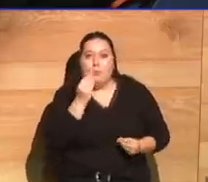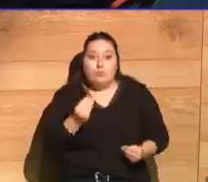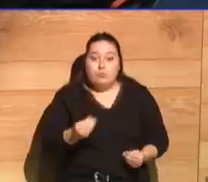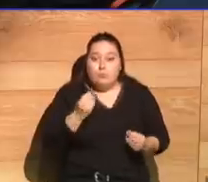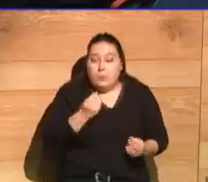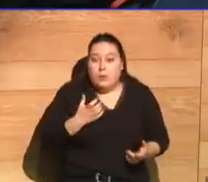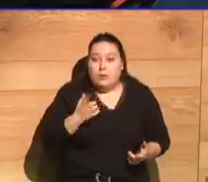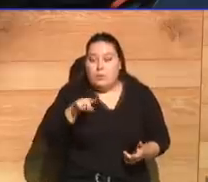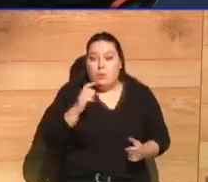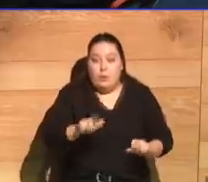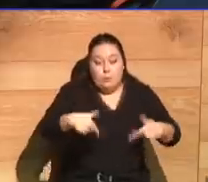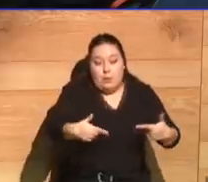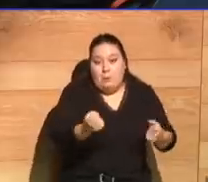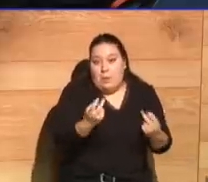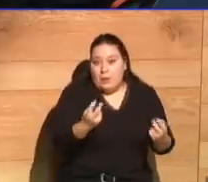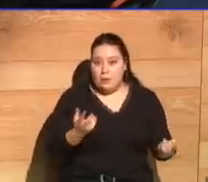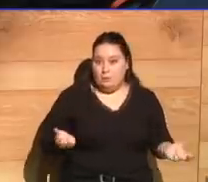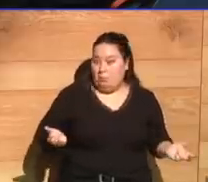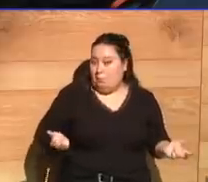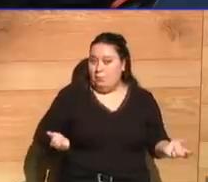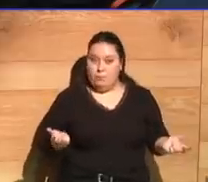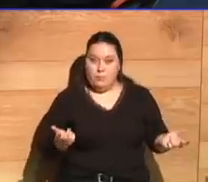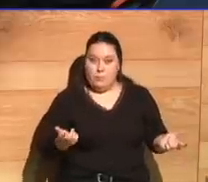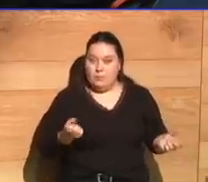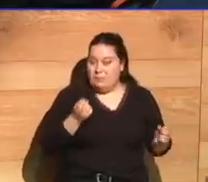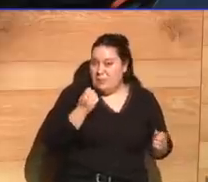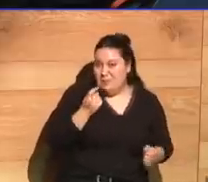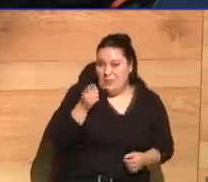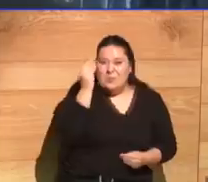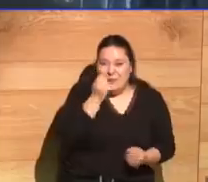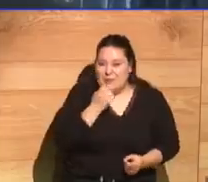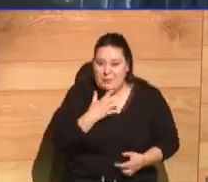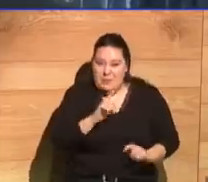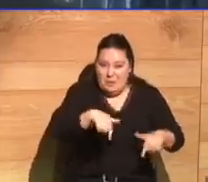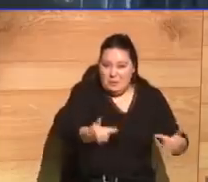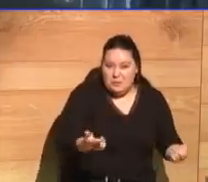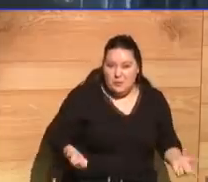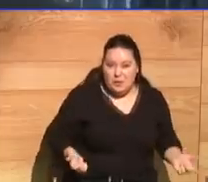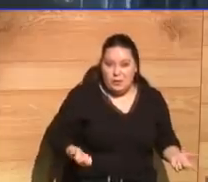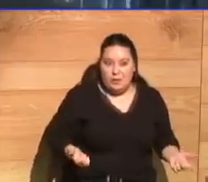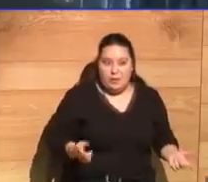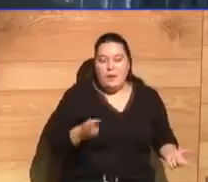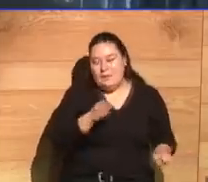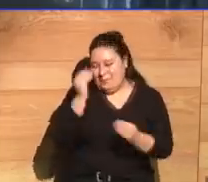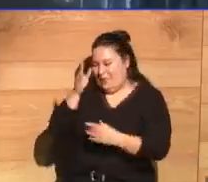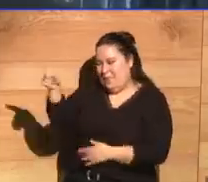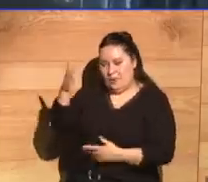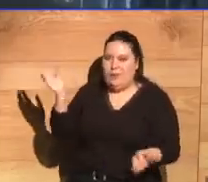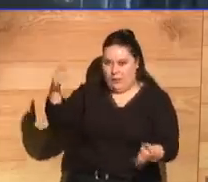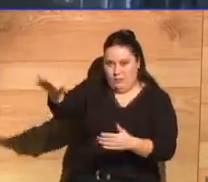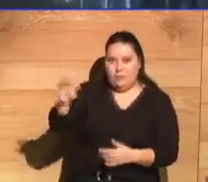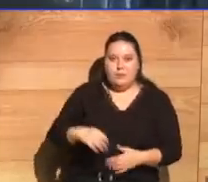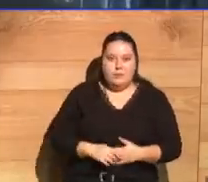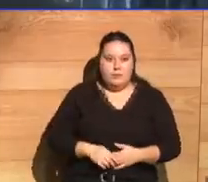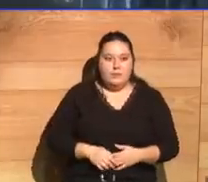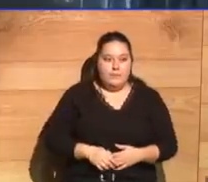no? ¿Te parece bonito el tirar el trabajo de los demás? Javi, gírate hacia aquel señor. Javi, no,